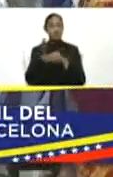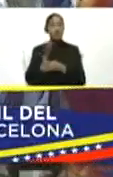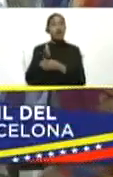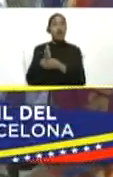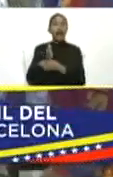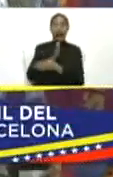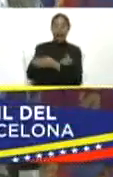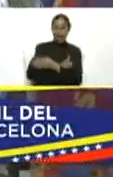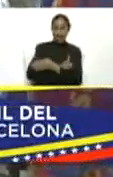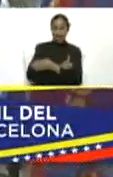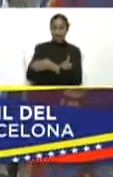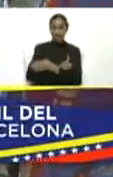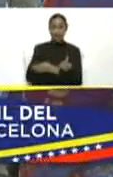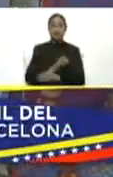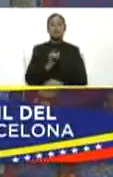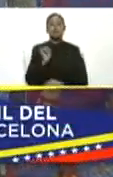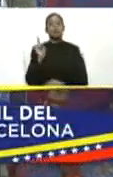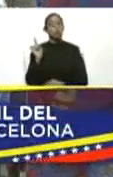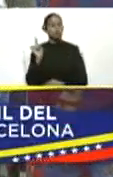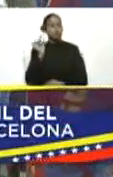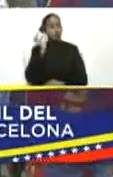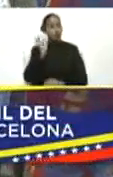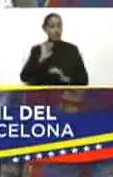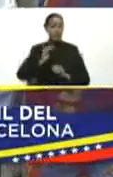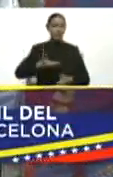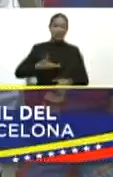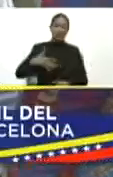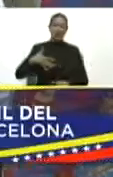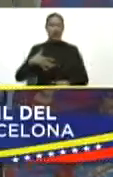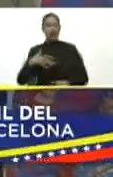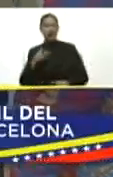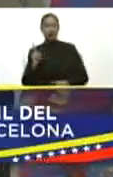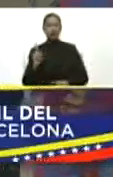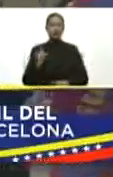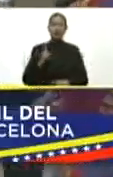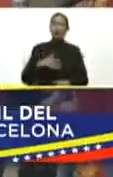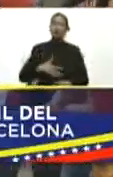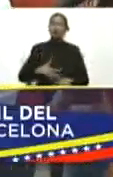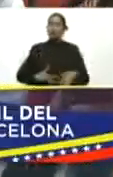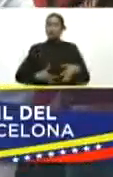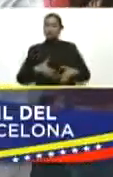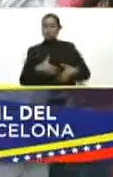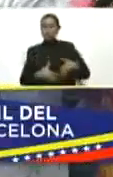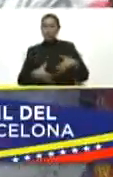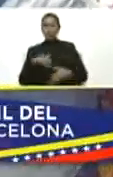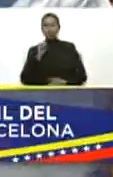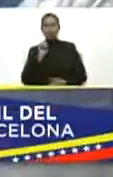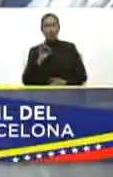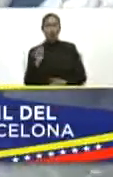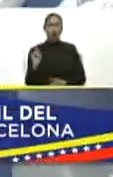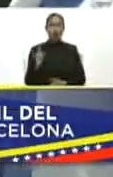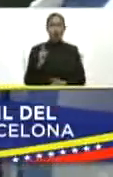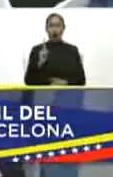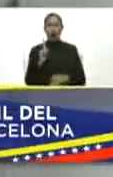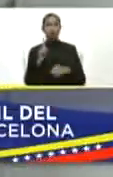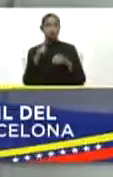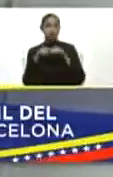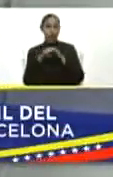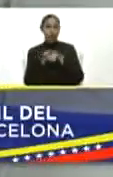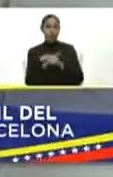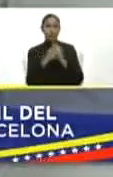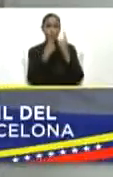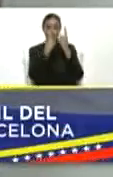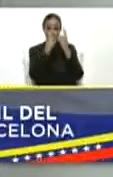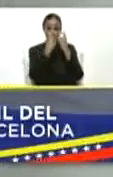Pre. Pre. Aquí pre. Llega la mujer ya con sus síntomas, su dolor así de parto. Así mismo es, así mismo. Aquí con sus contracciones